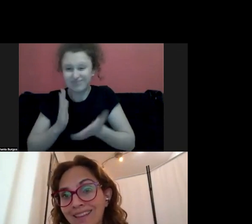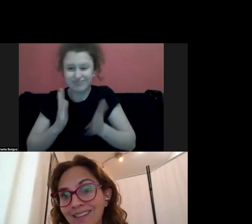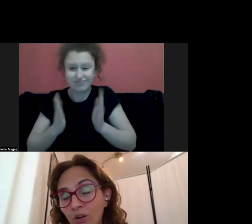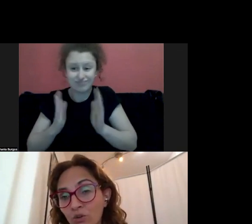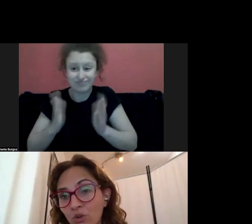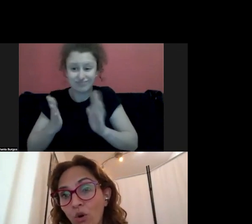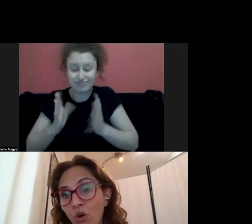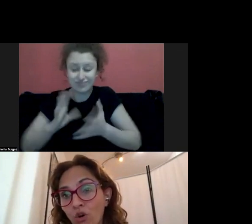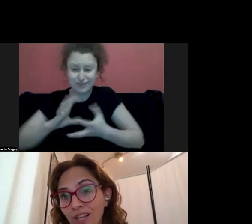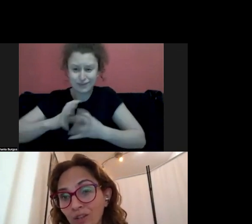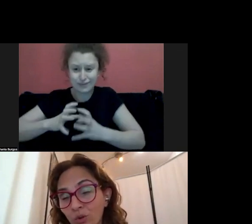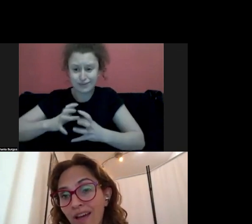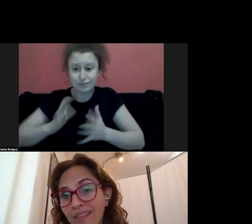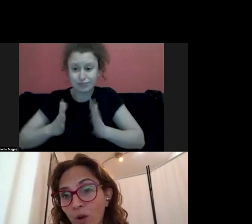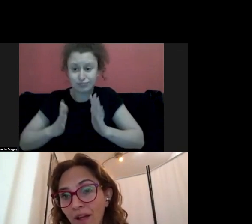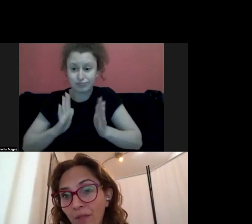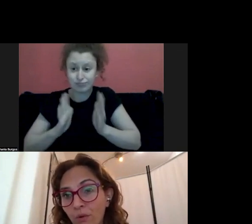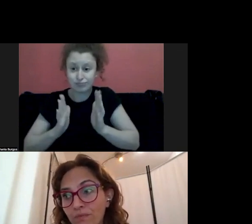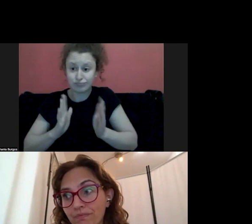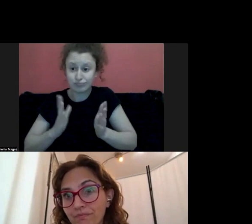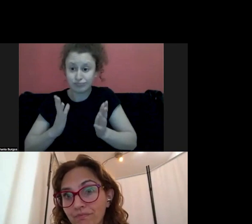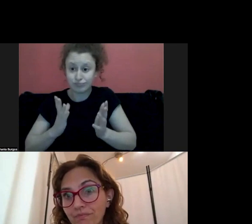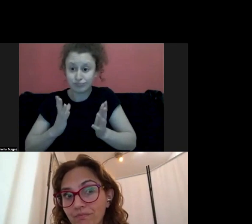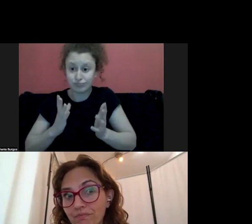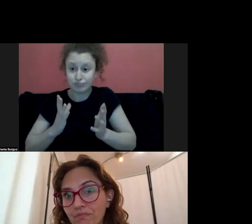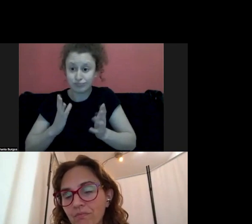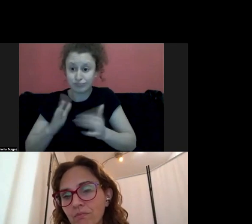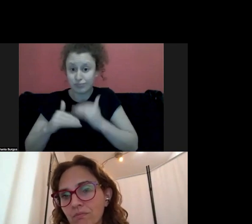al desarrollo correcto, adecuado,